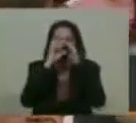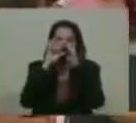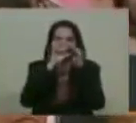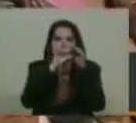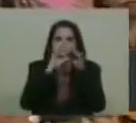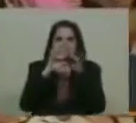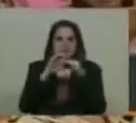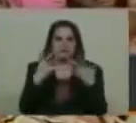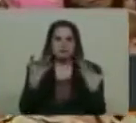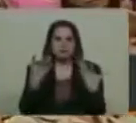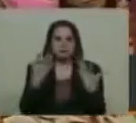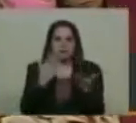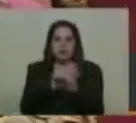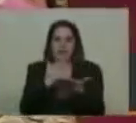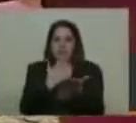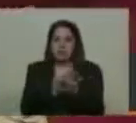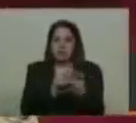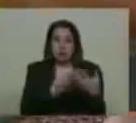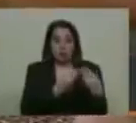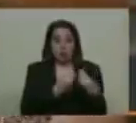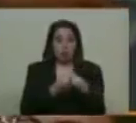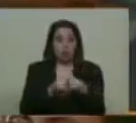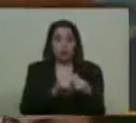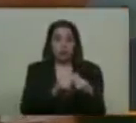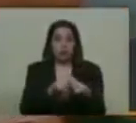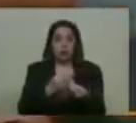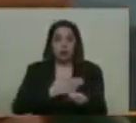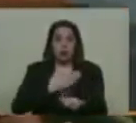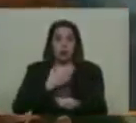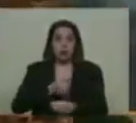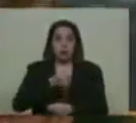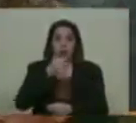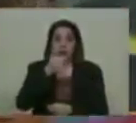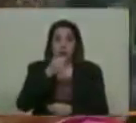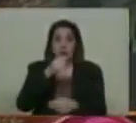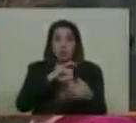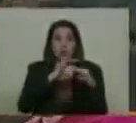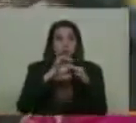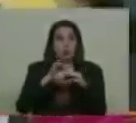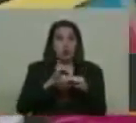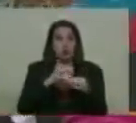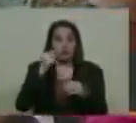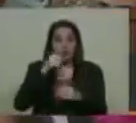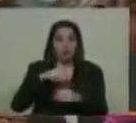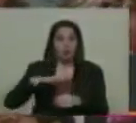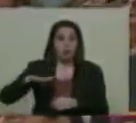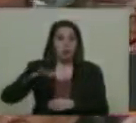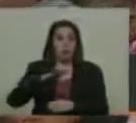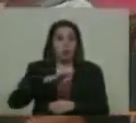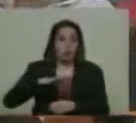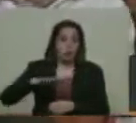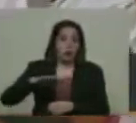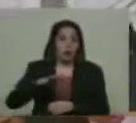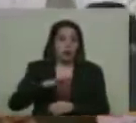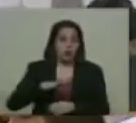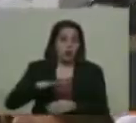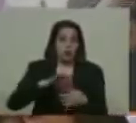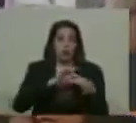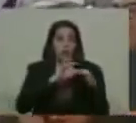estamos juntas. Solo juntos podemos más. La unión del pueblo. Yo llamo a la unión de las